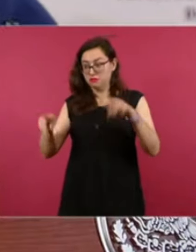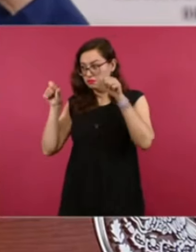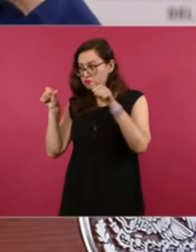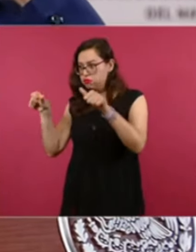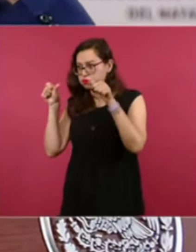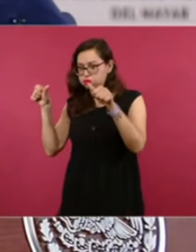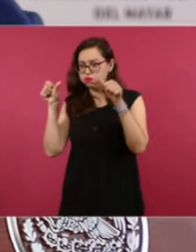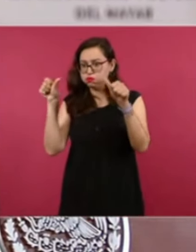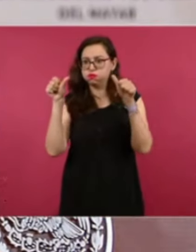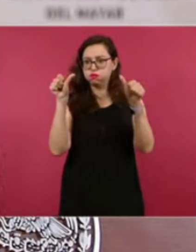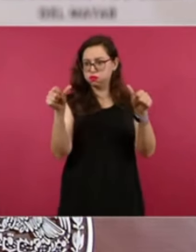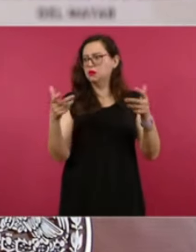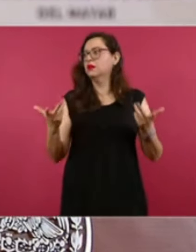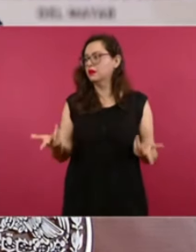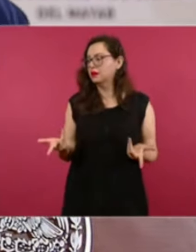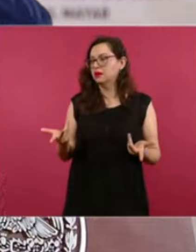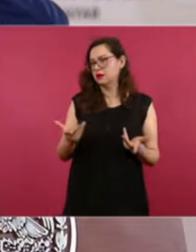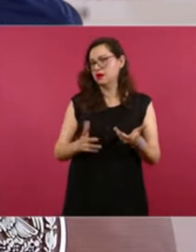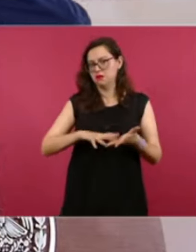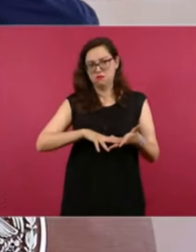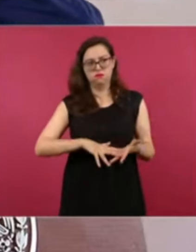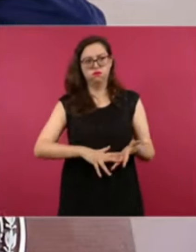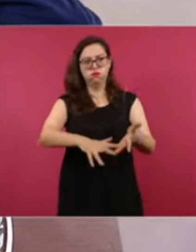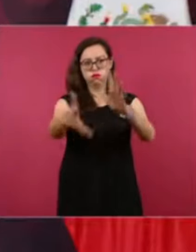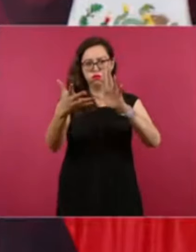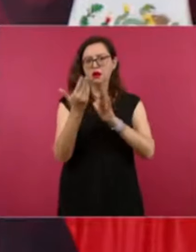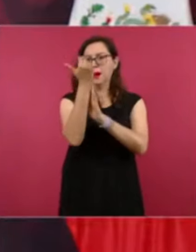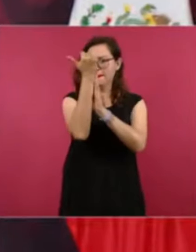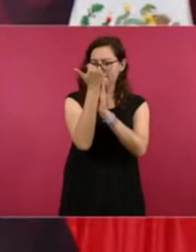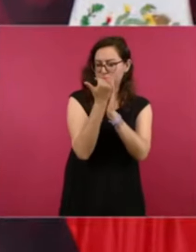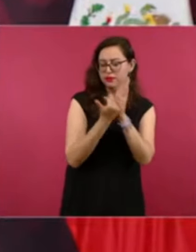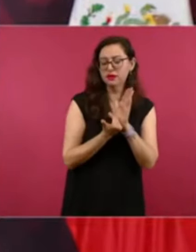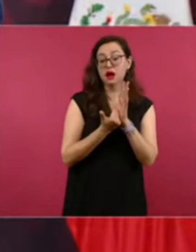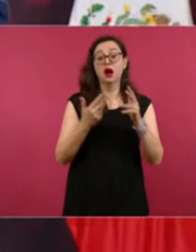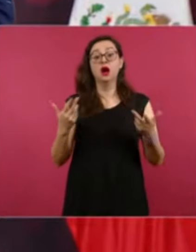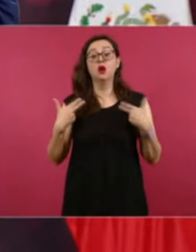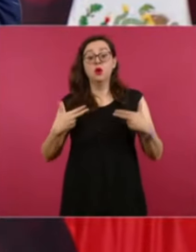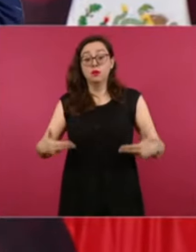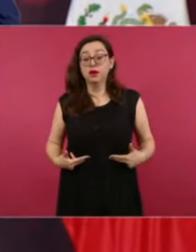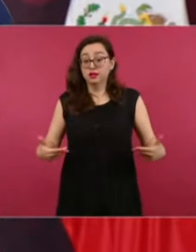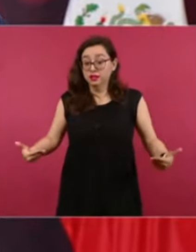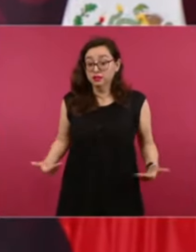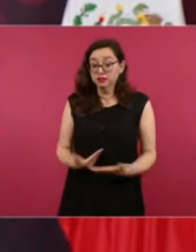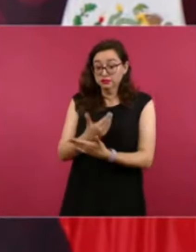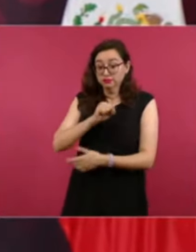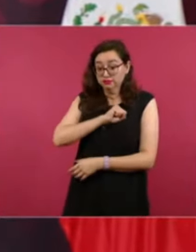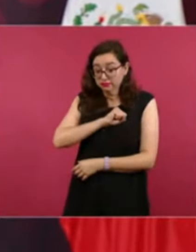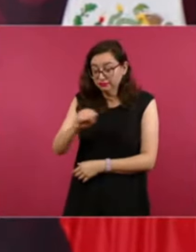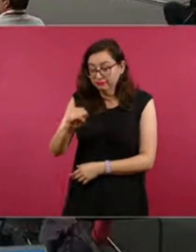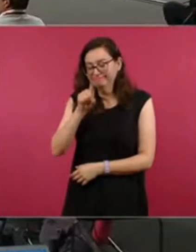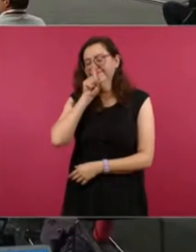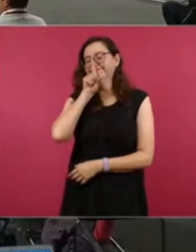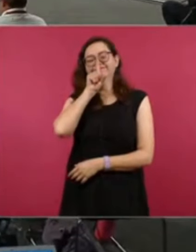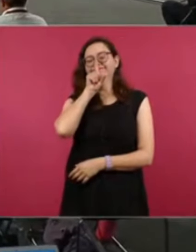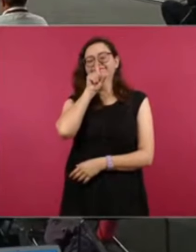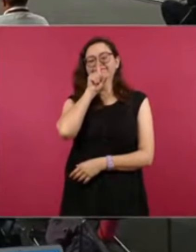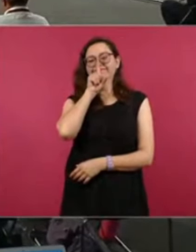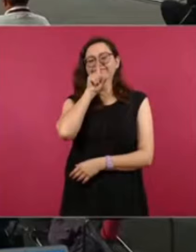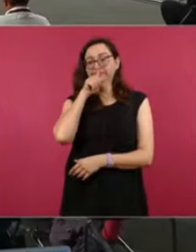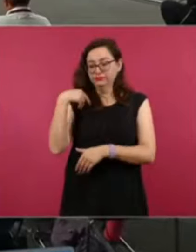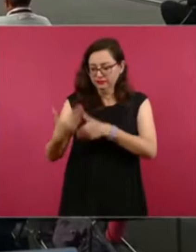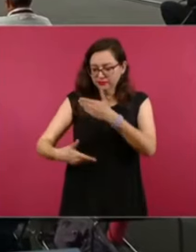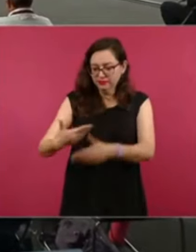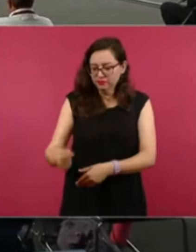Porque el ser humano no es malo por naturaleza, son las circunstancias las que llevan a algunos a tomar el camino de las